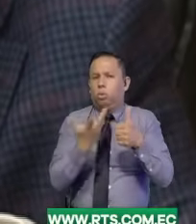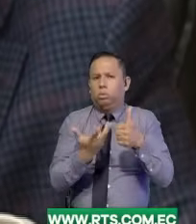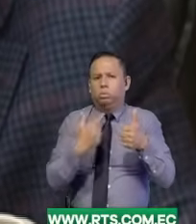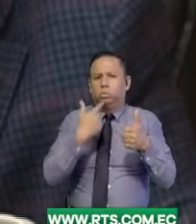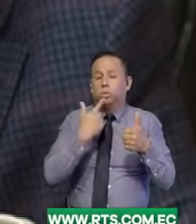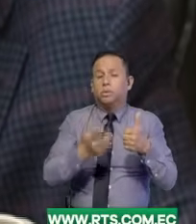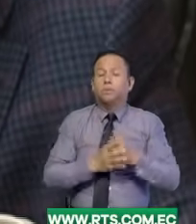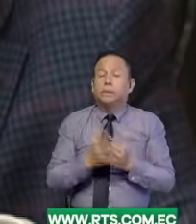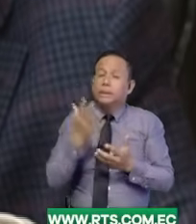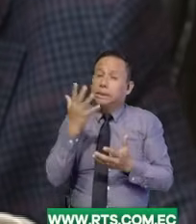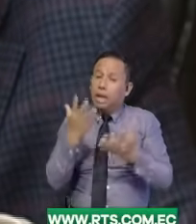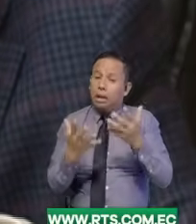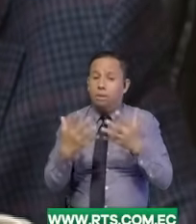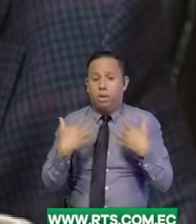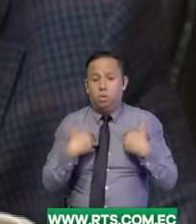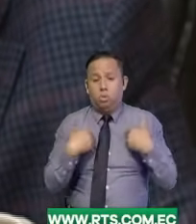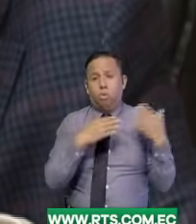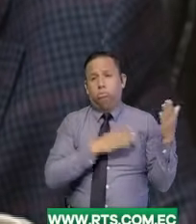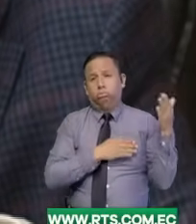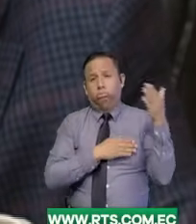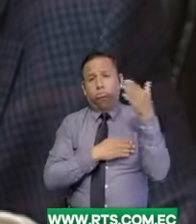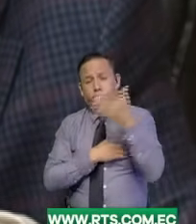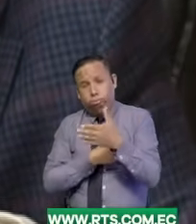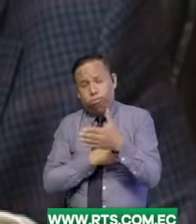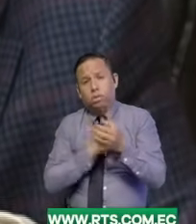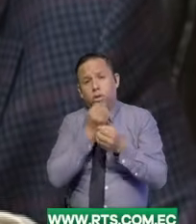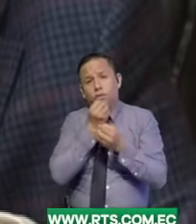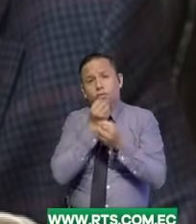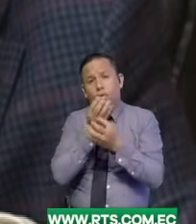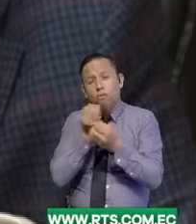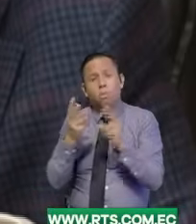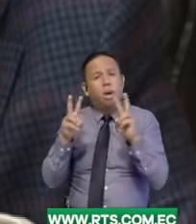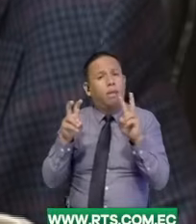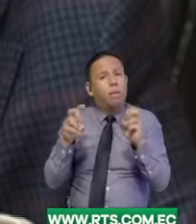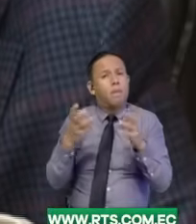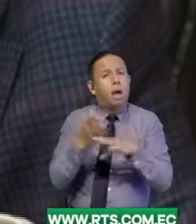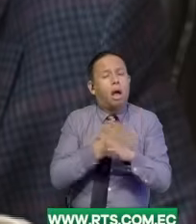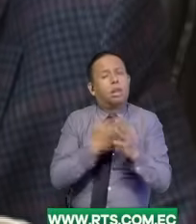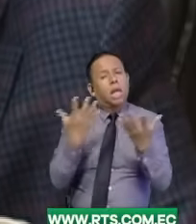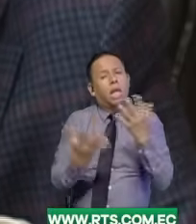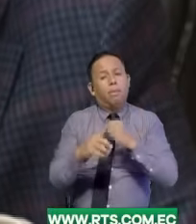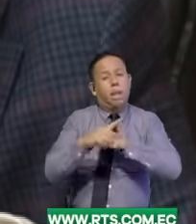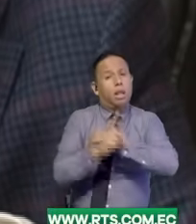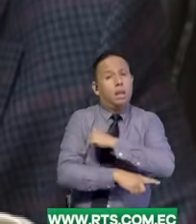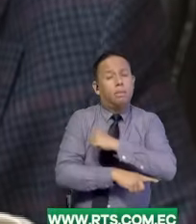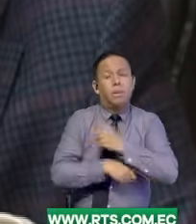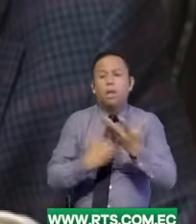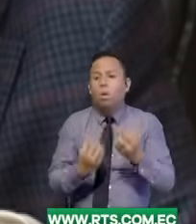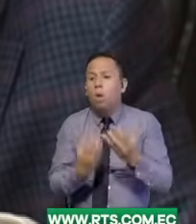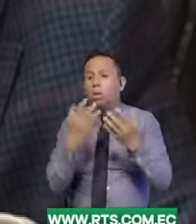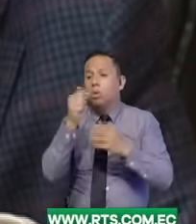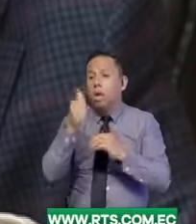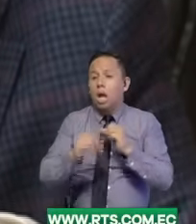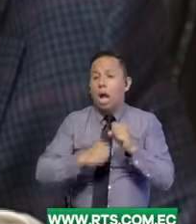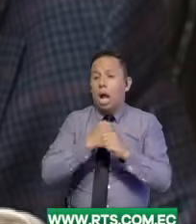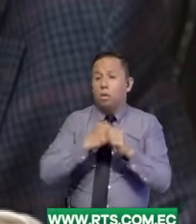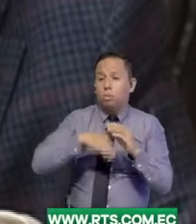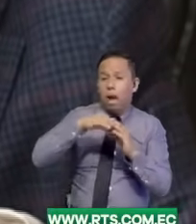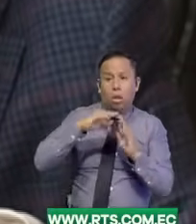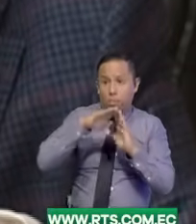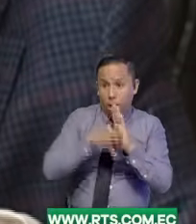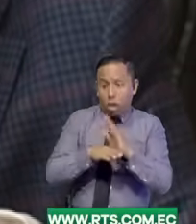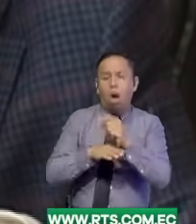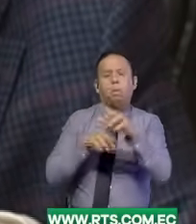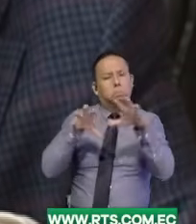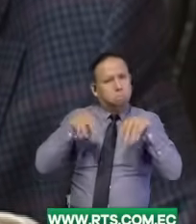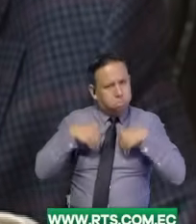la posibilidad de presentarlo, y esto es en los delitos que no superen los 10 años de reclusión. Segundo, que se